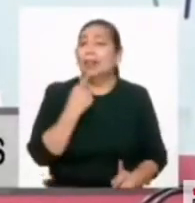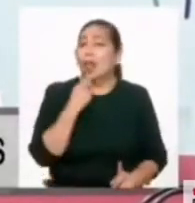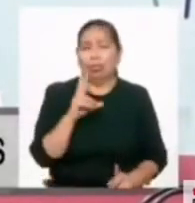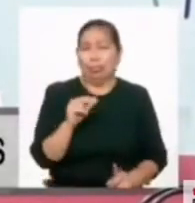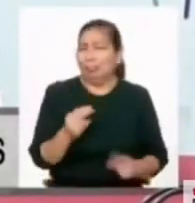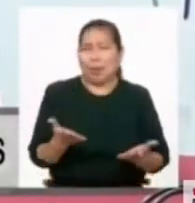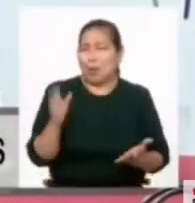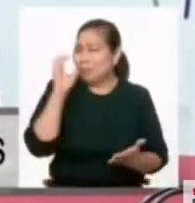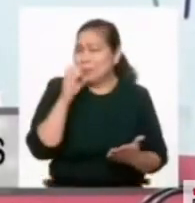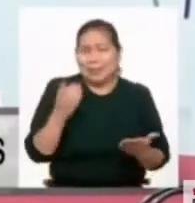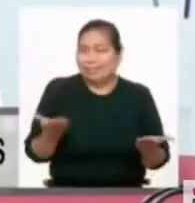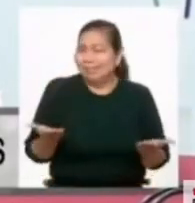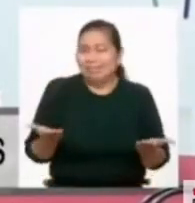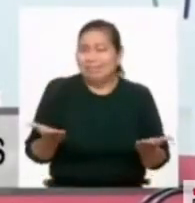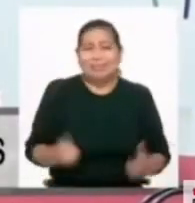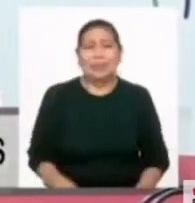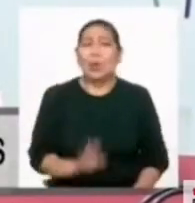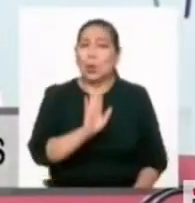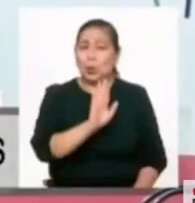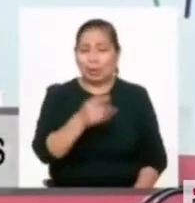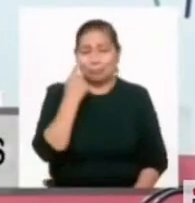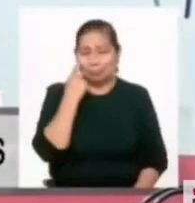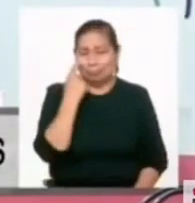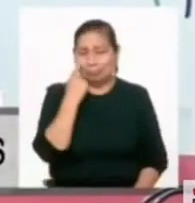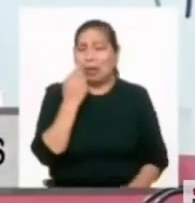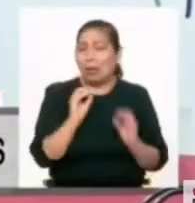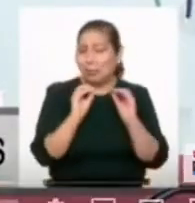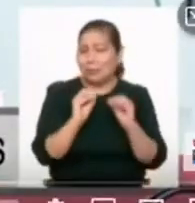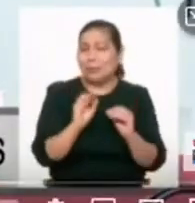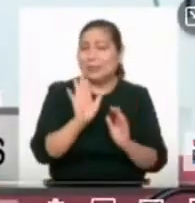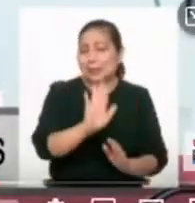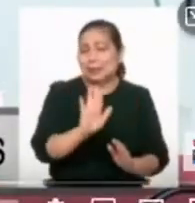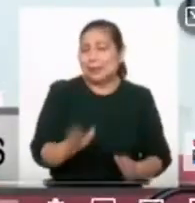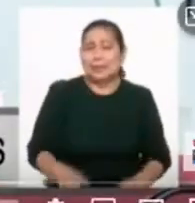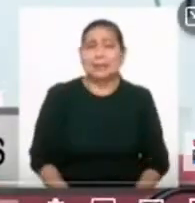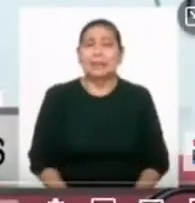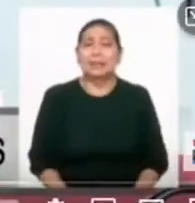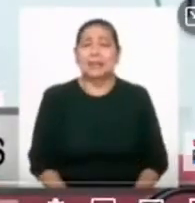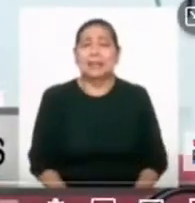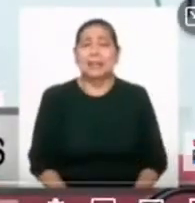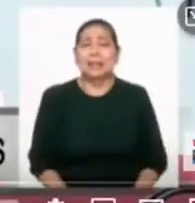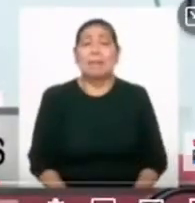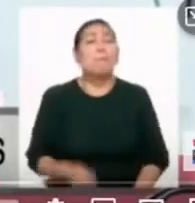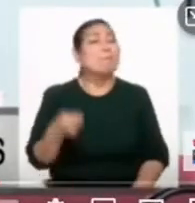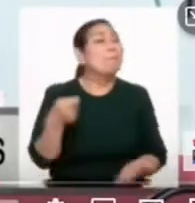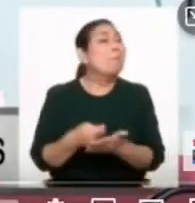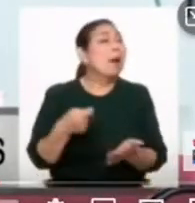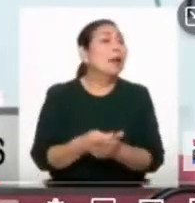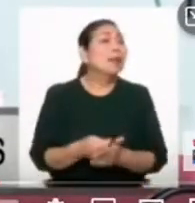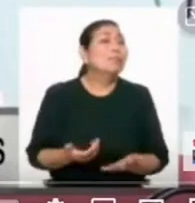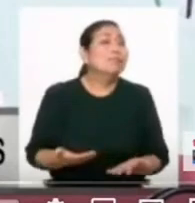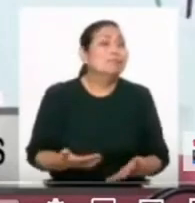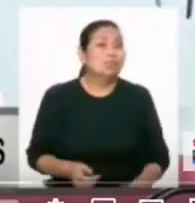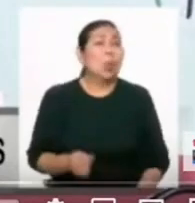No, están buscándolo. Incluso ustedes conocen que se ha ofrecido allí, ¿no? Pagar, ¿cómo se llama